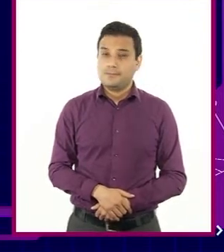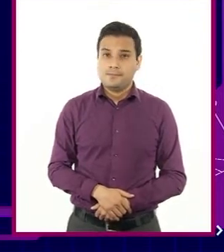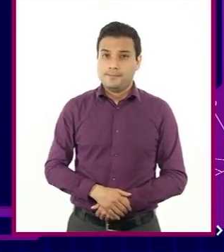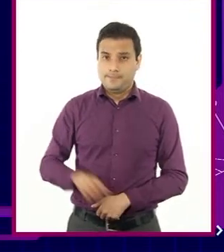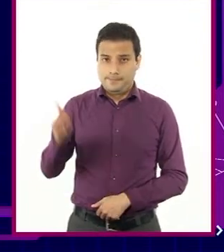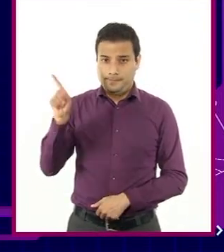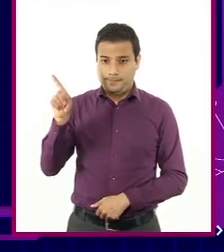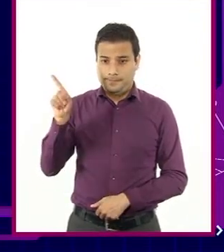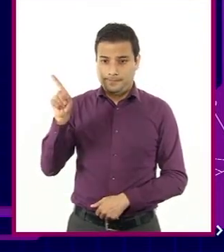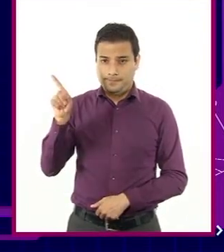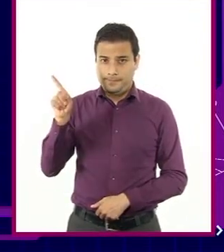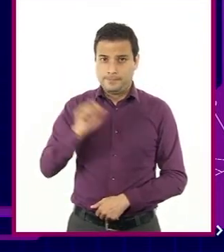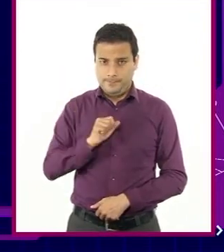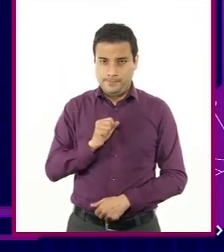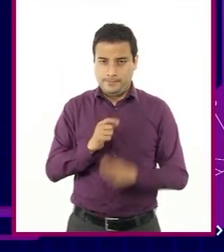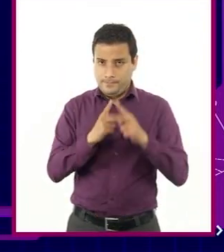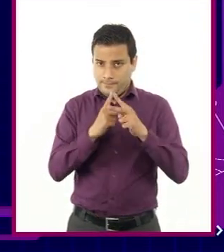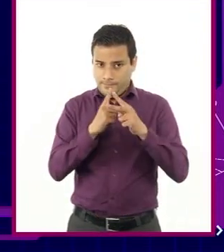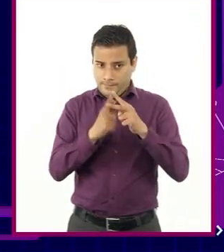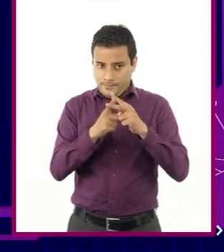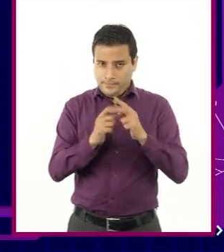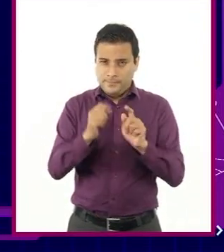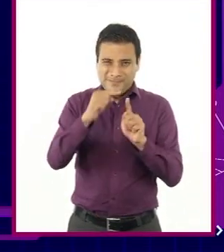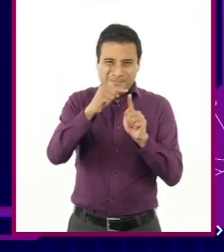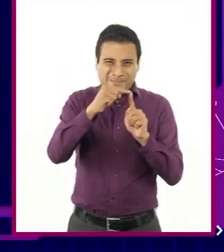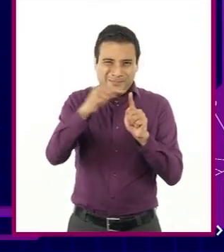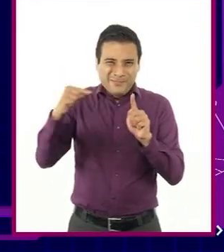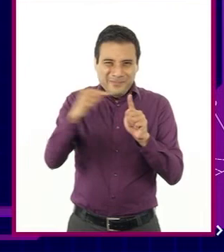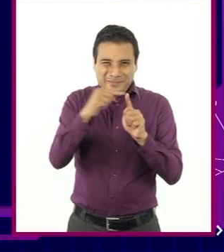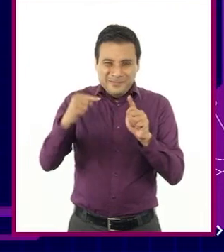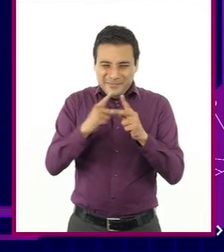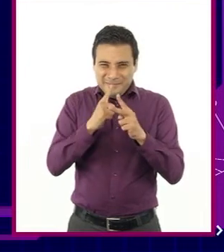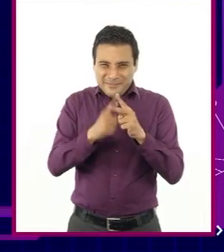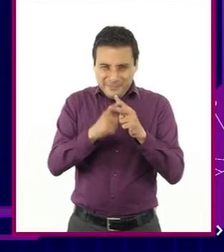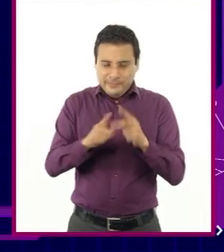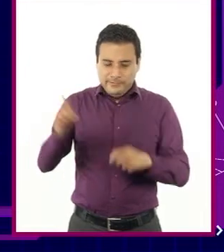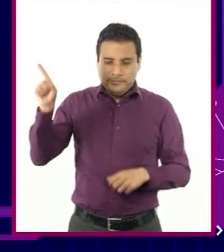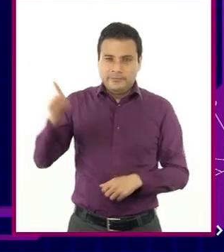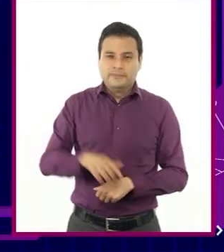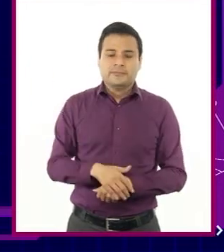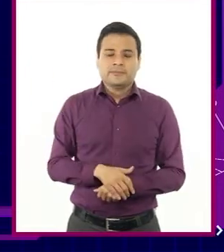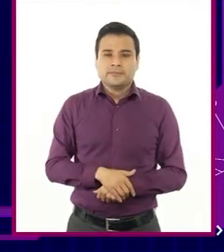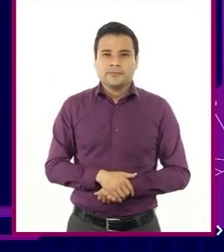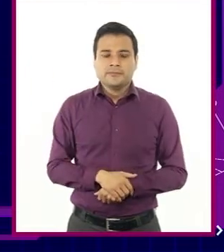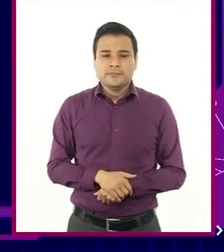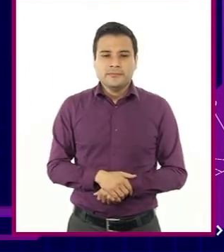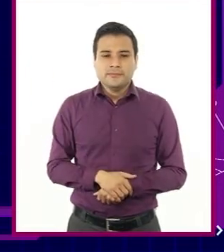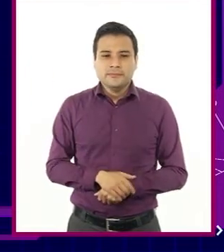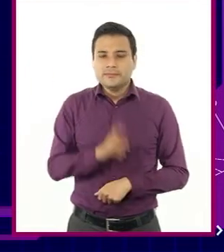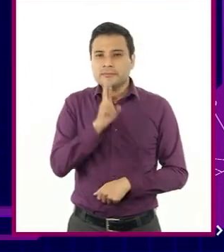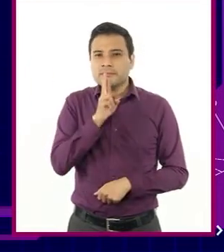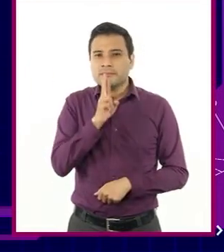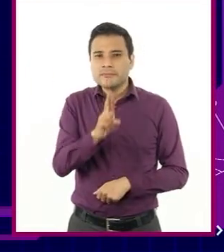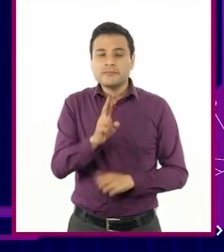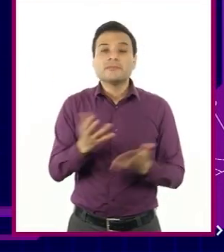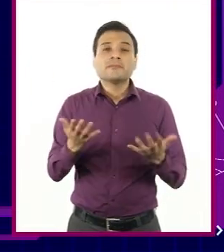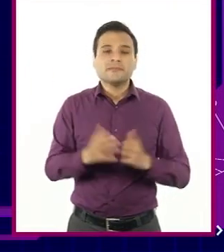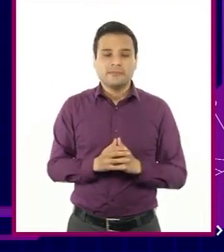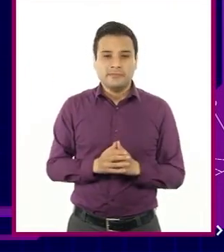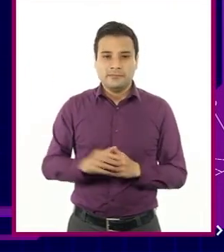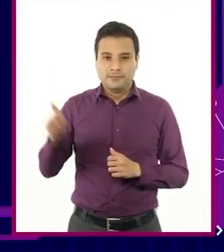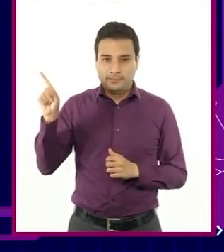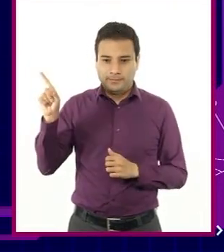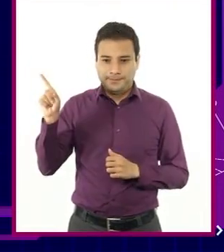591.3 kilómetros entre 1.6093 kilómetros sobre milla. Obtenemos el cociente que